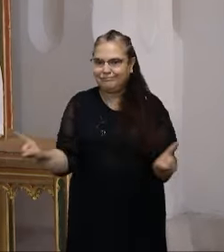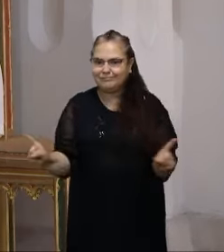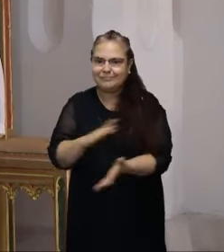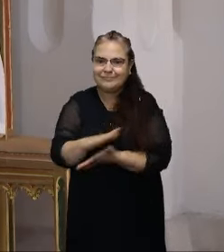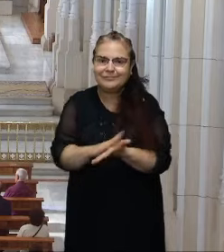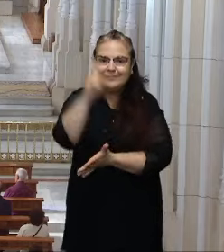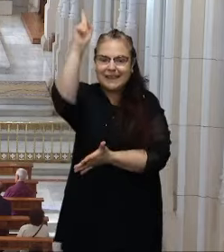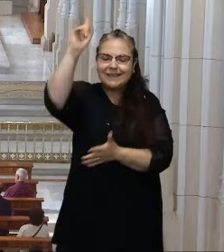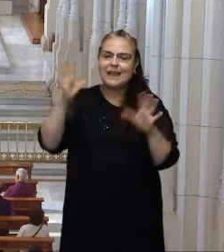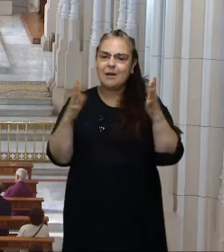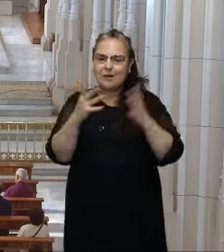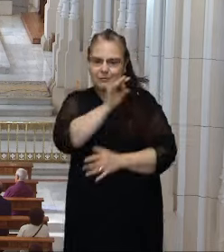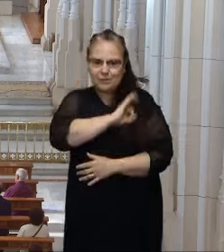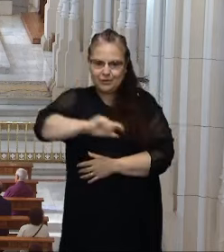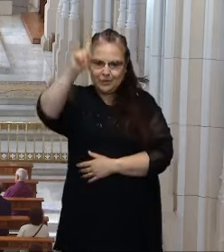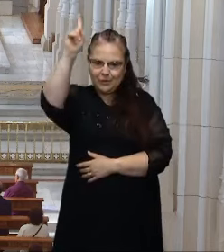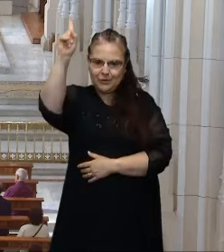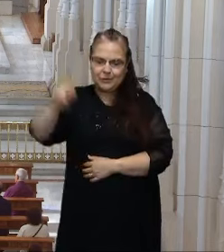Palabra de Dios.